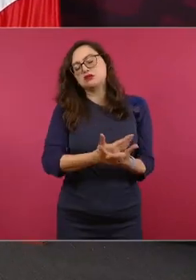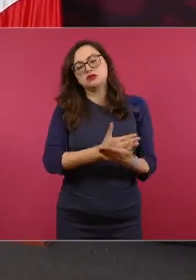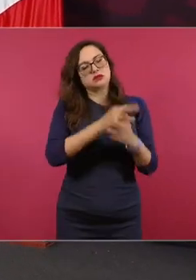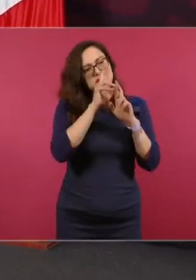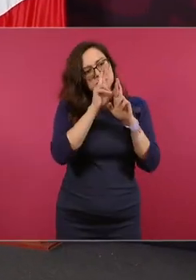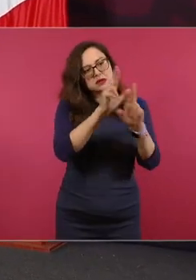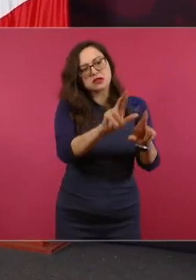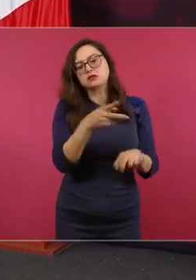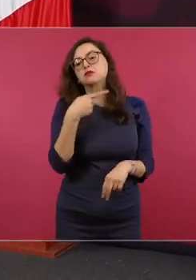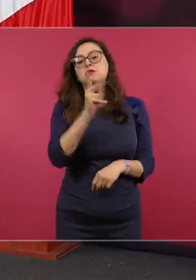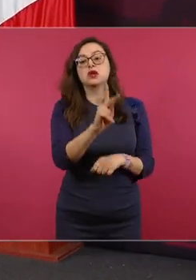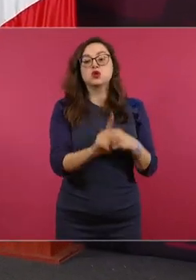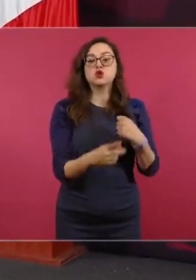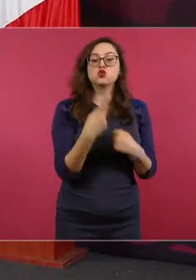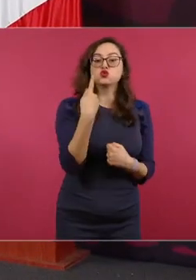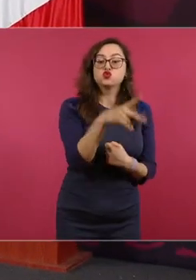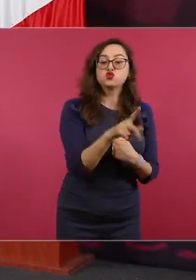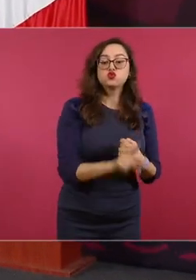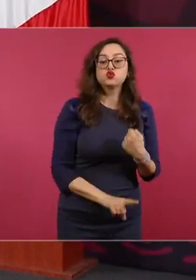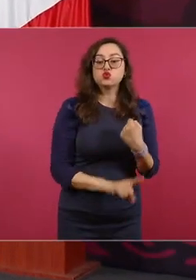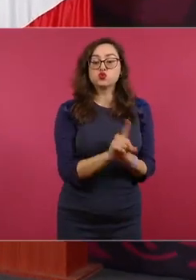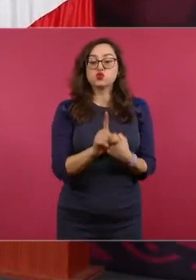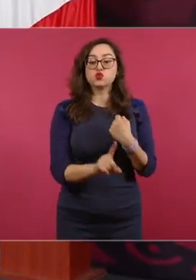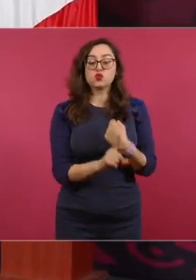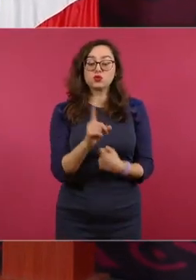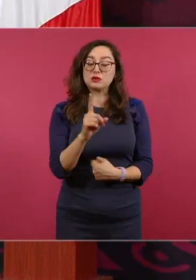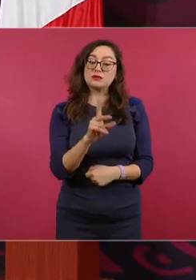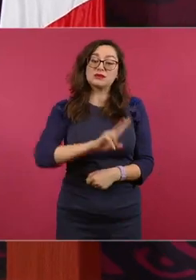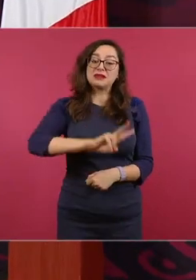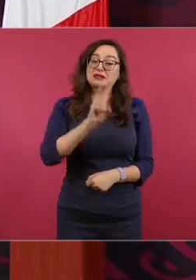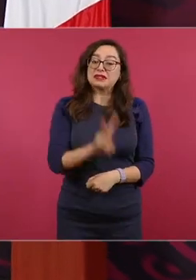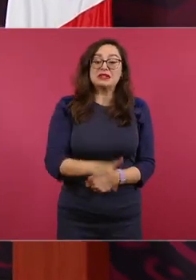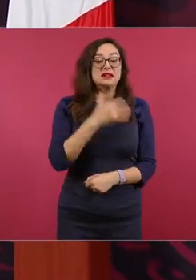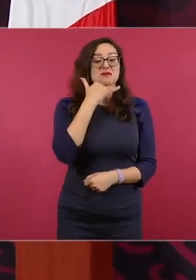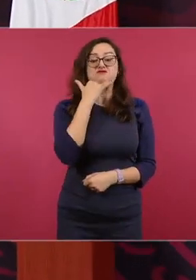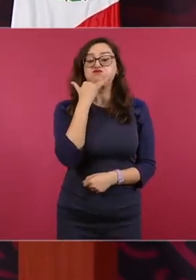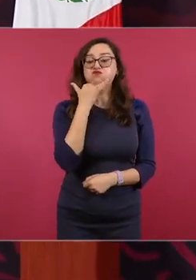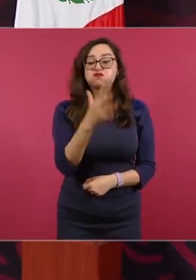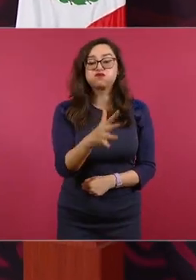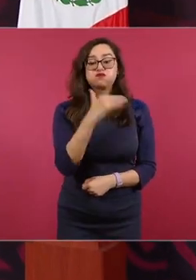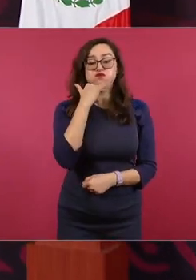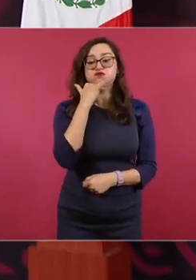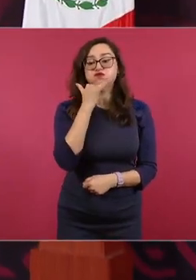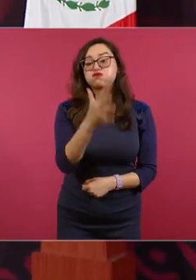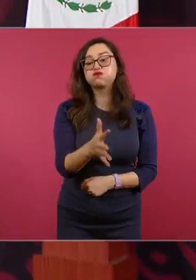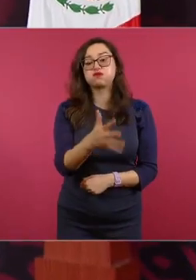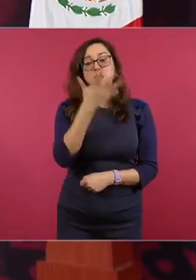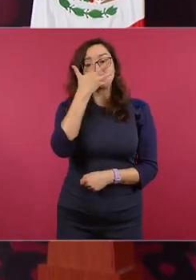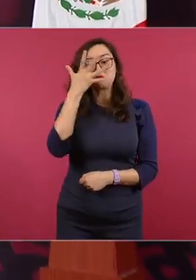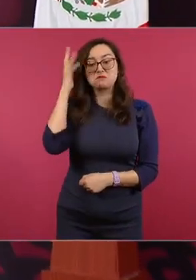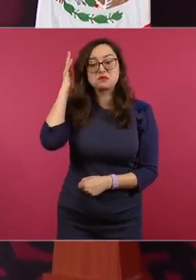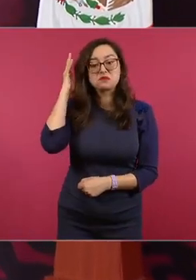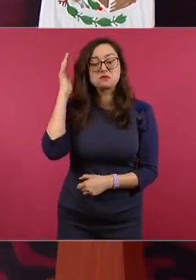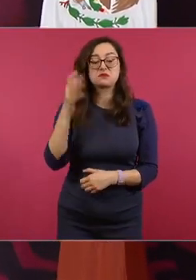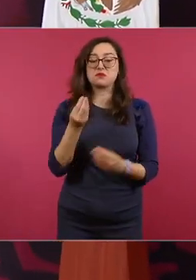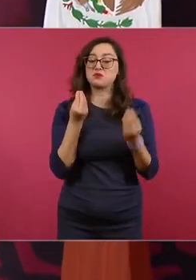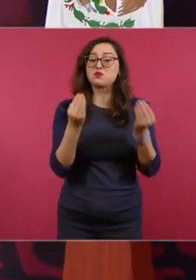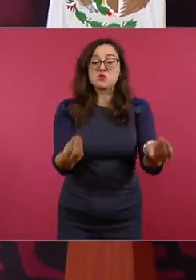conservadores, es que son muy corruptos y muy hipócritas.